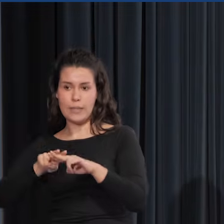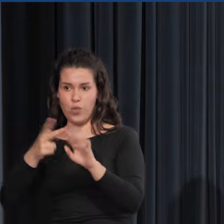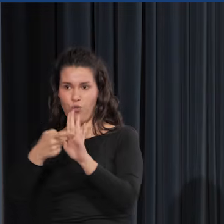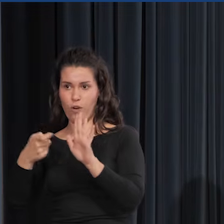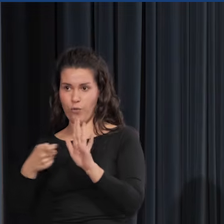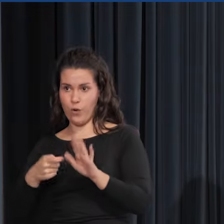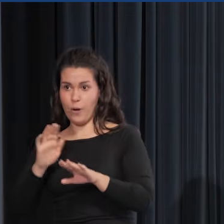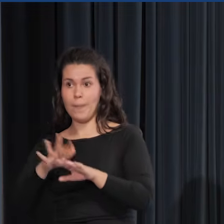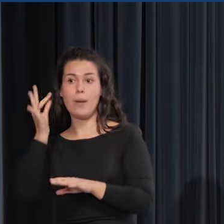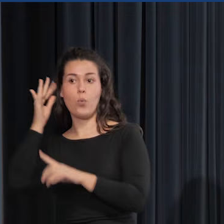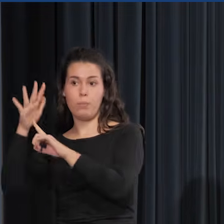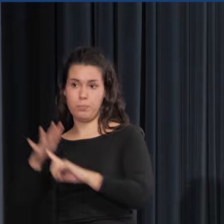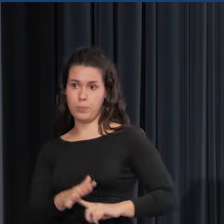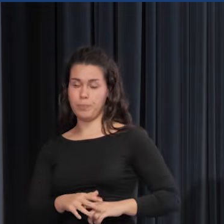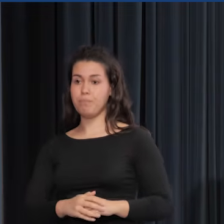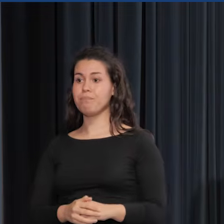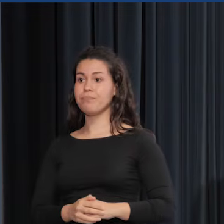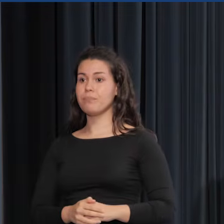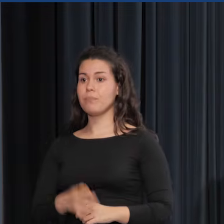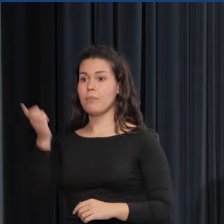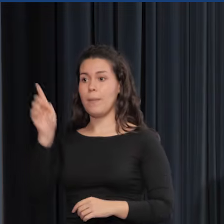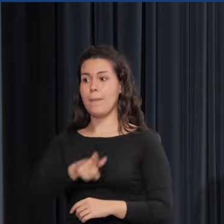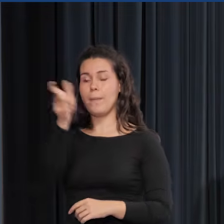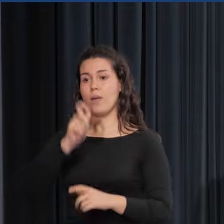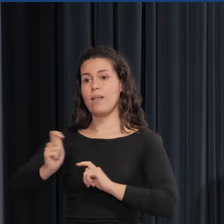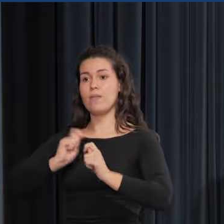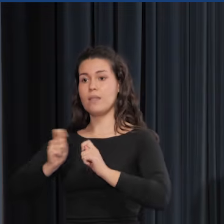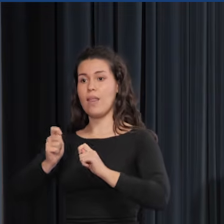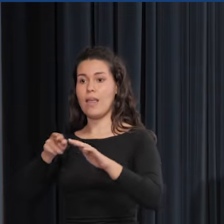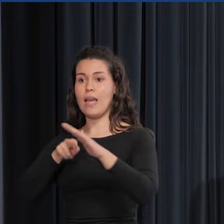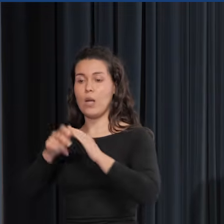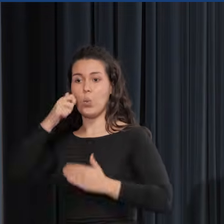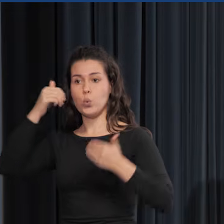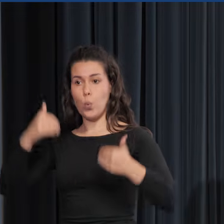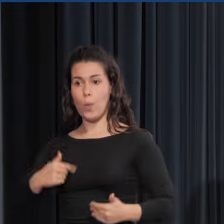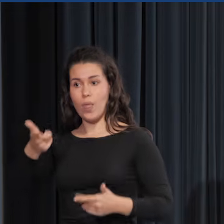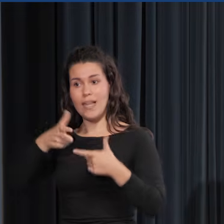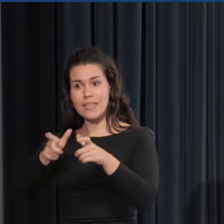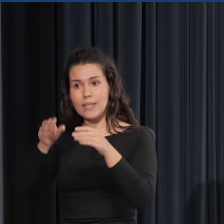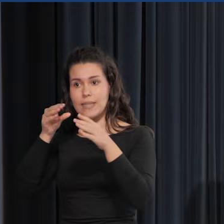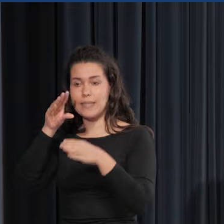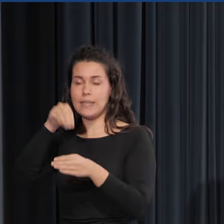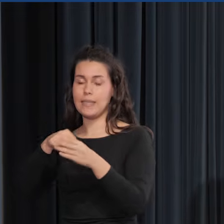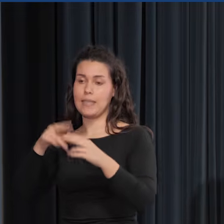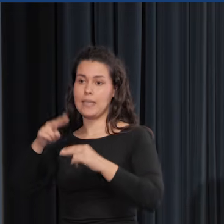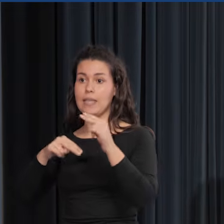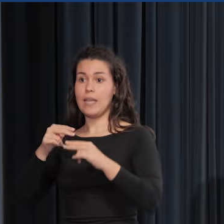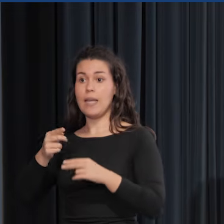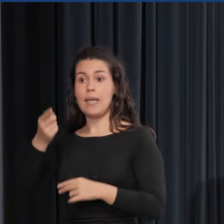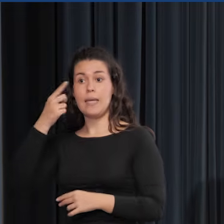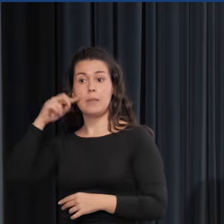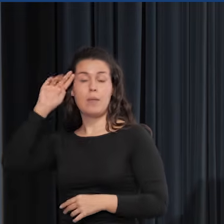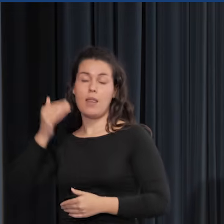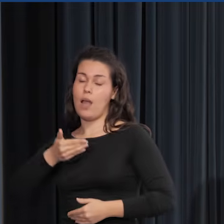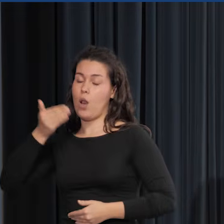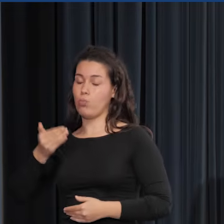mujeres. Además, las personas entrevistadas de recursos humanos del sector indican que la experiencia es el requisito que más